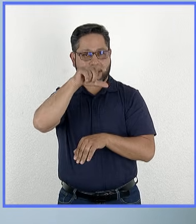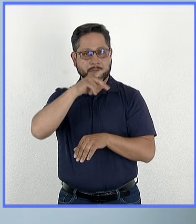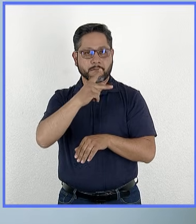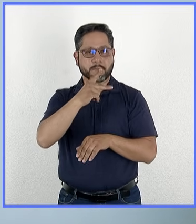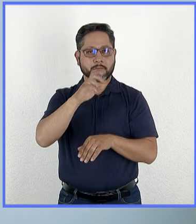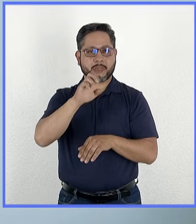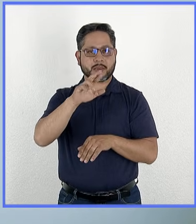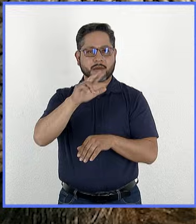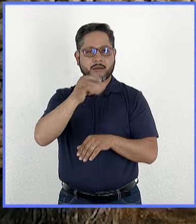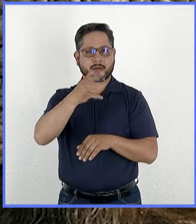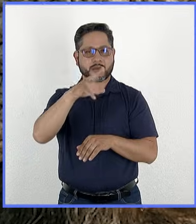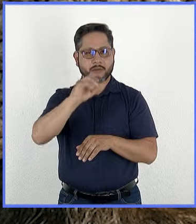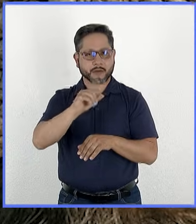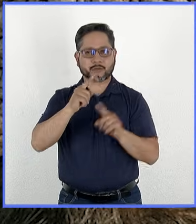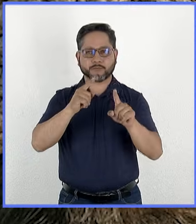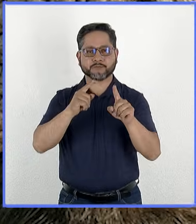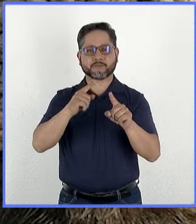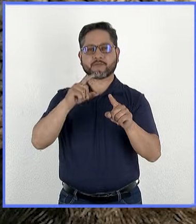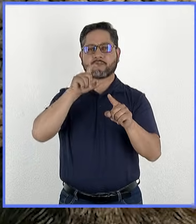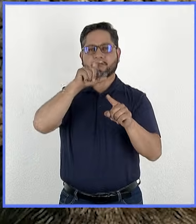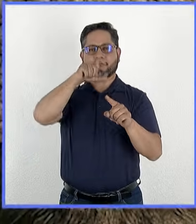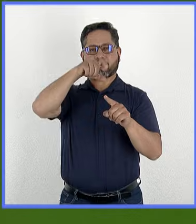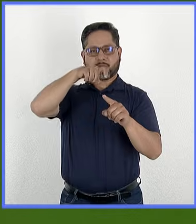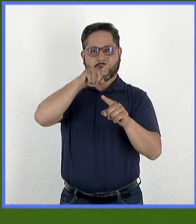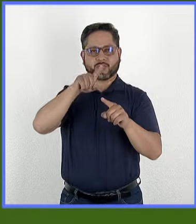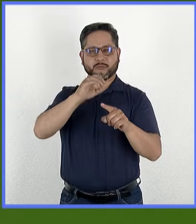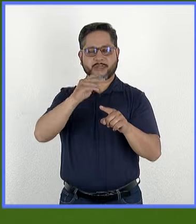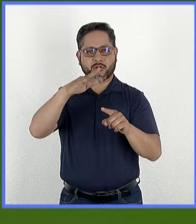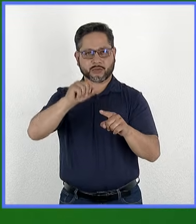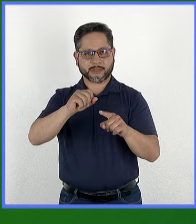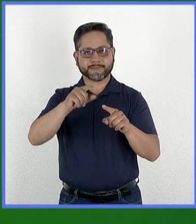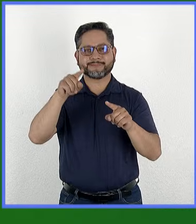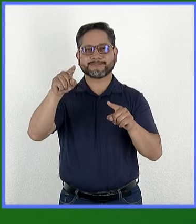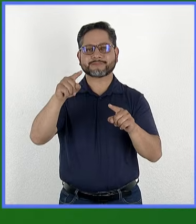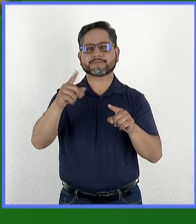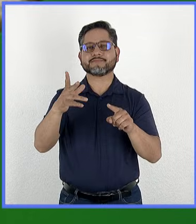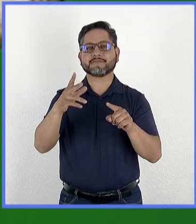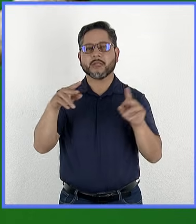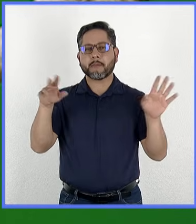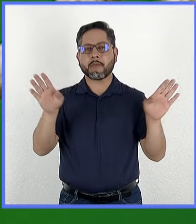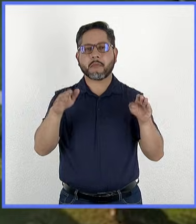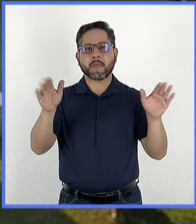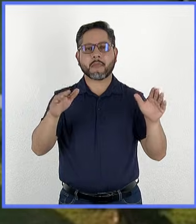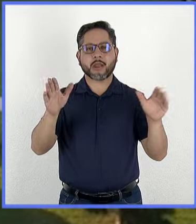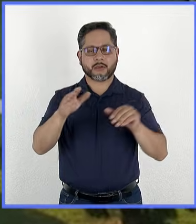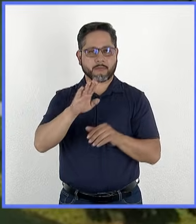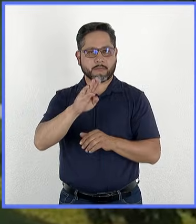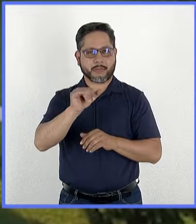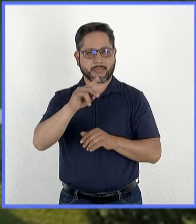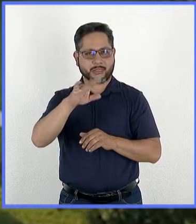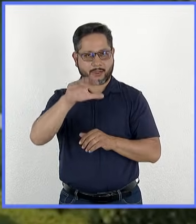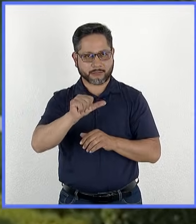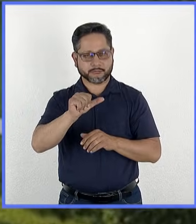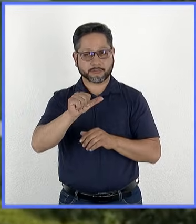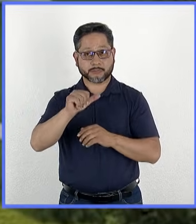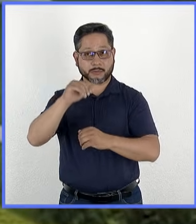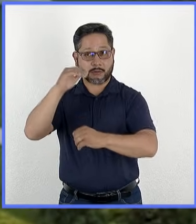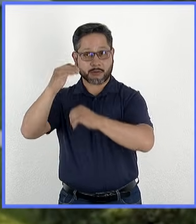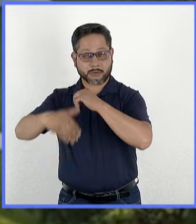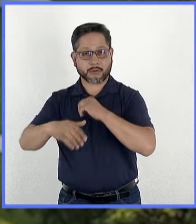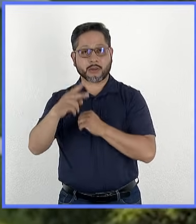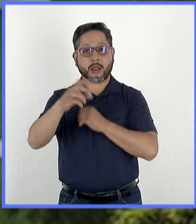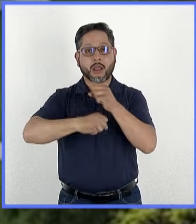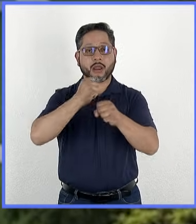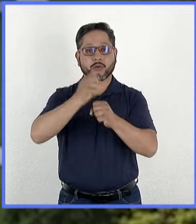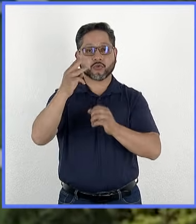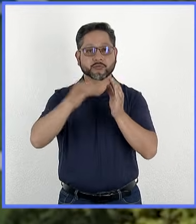peregrino, distintas variedades de zopilotes, martines pescadores y pájaros bandera. Finalmente, para el año